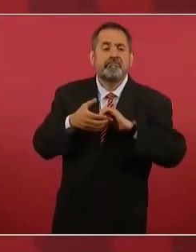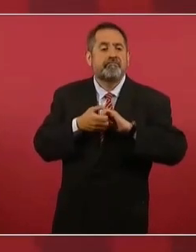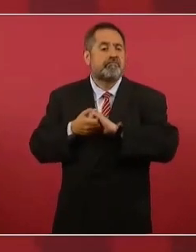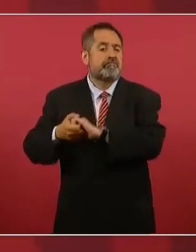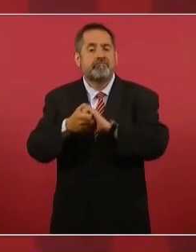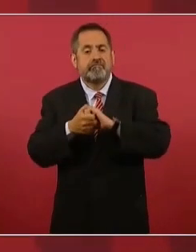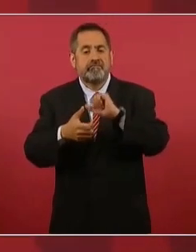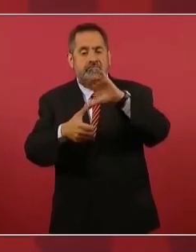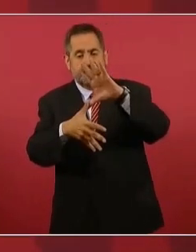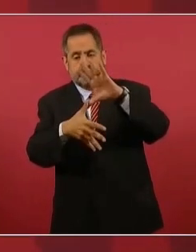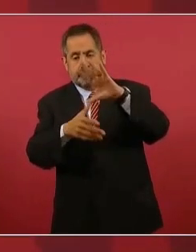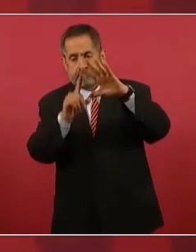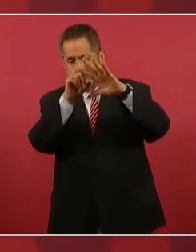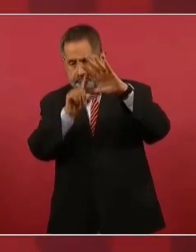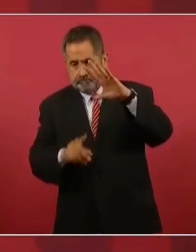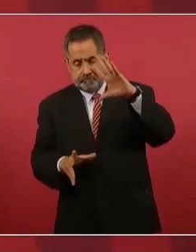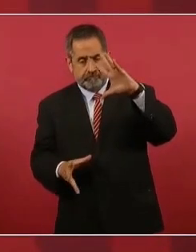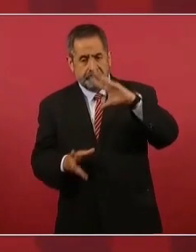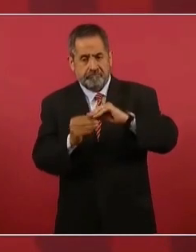américa